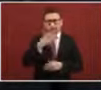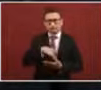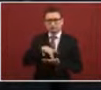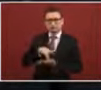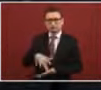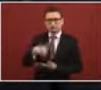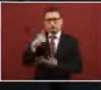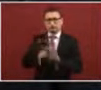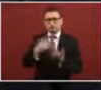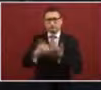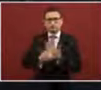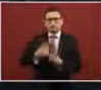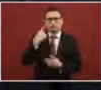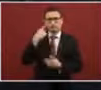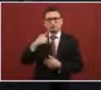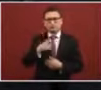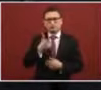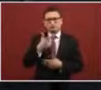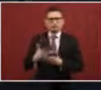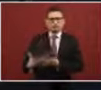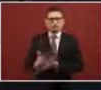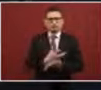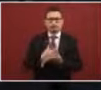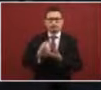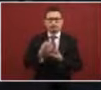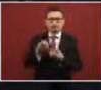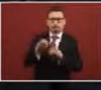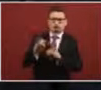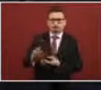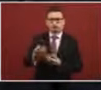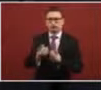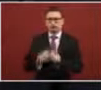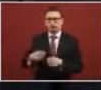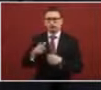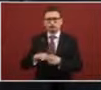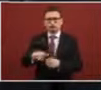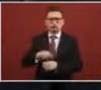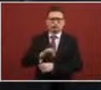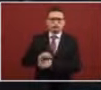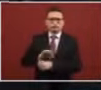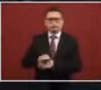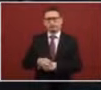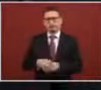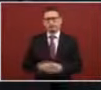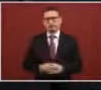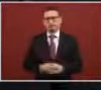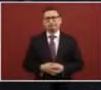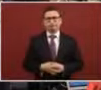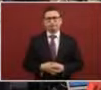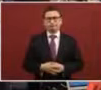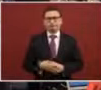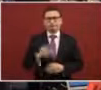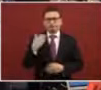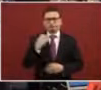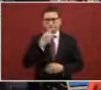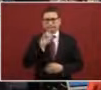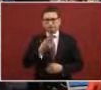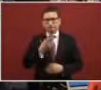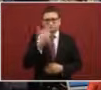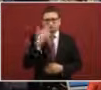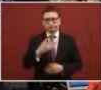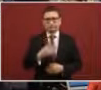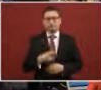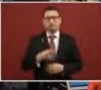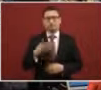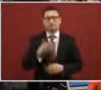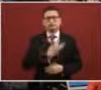con el proyecto de que estos recursos se vayan a fines netamente sociales. Comentaban que se suman al proyecto